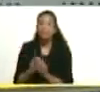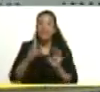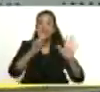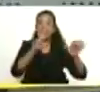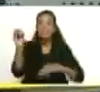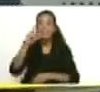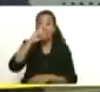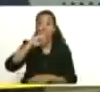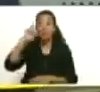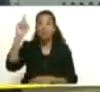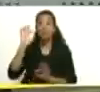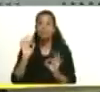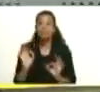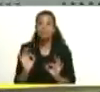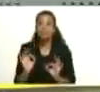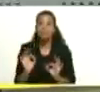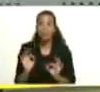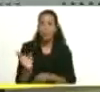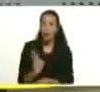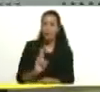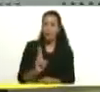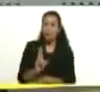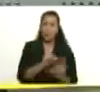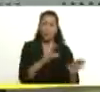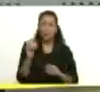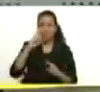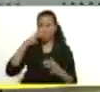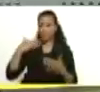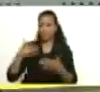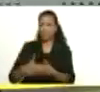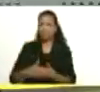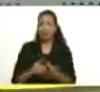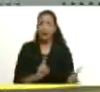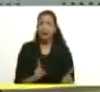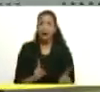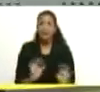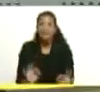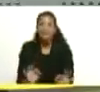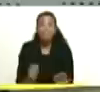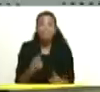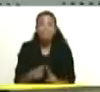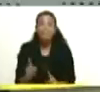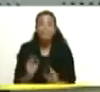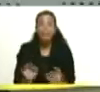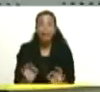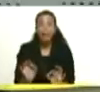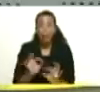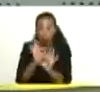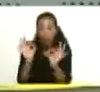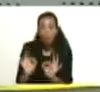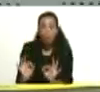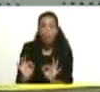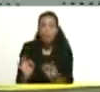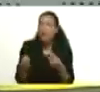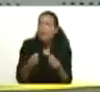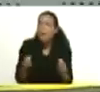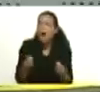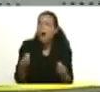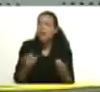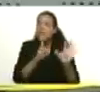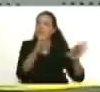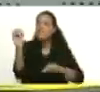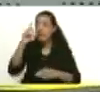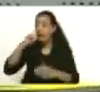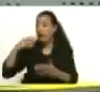60 años, se dice rápido, pero efectivamente, ¿qué ha pasado en este mundo